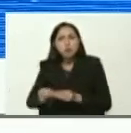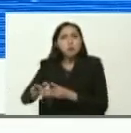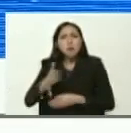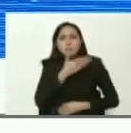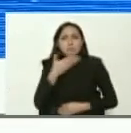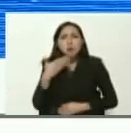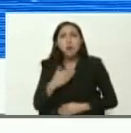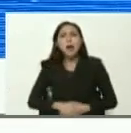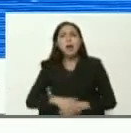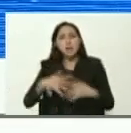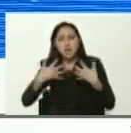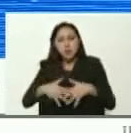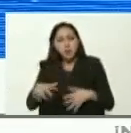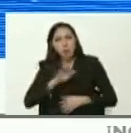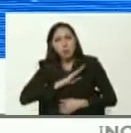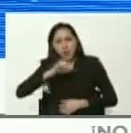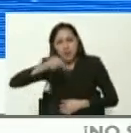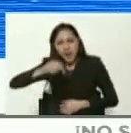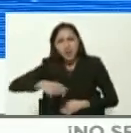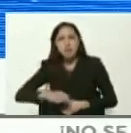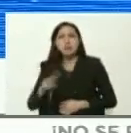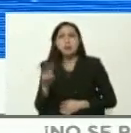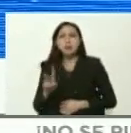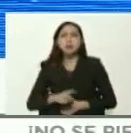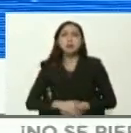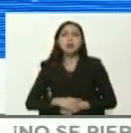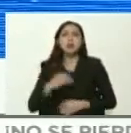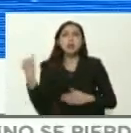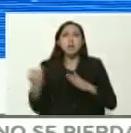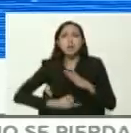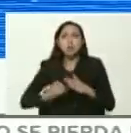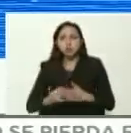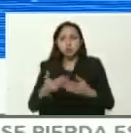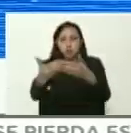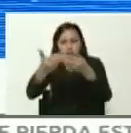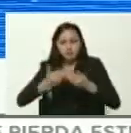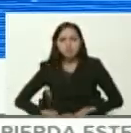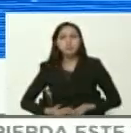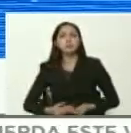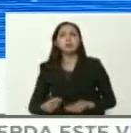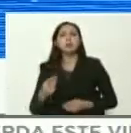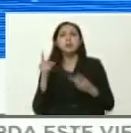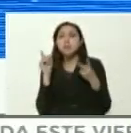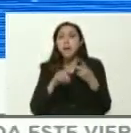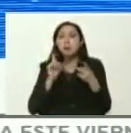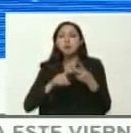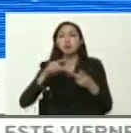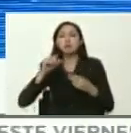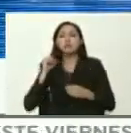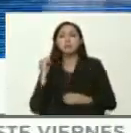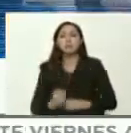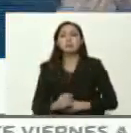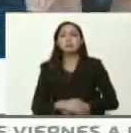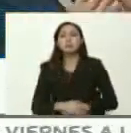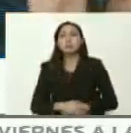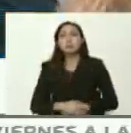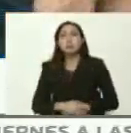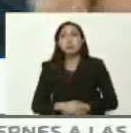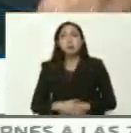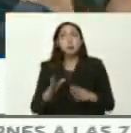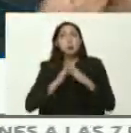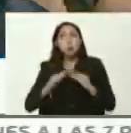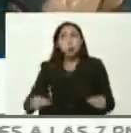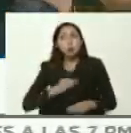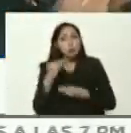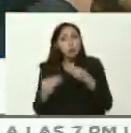empresa Citgo y Monómeros a manos de las instituciones del Estado venezolano. Segundo punto, el rescate de todos los